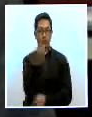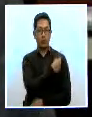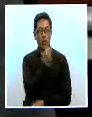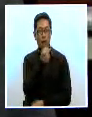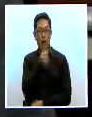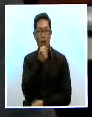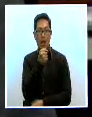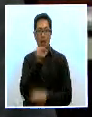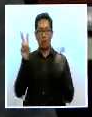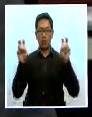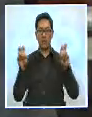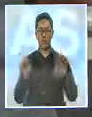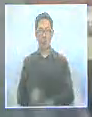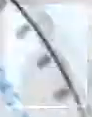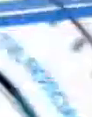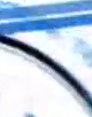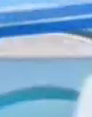entrevista